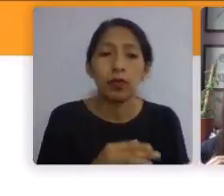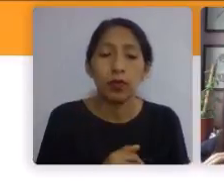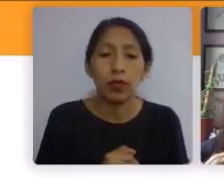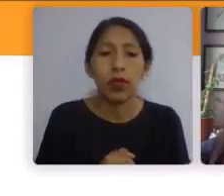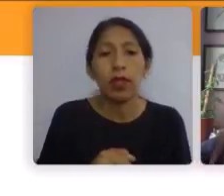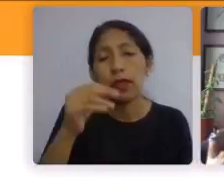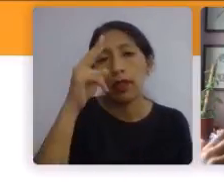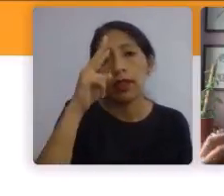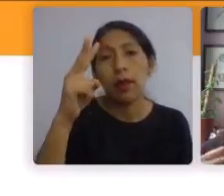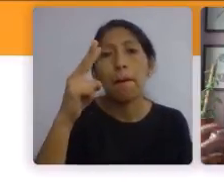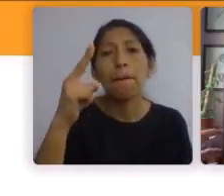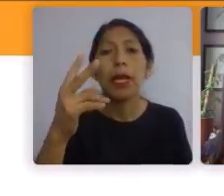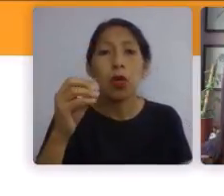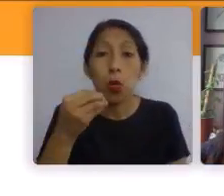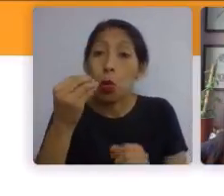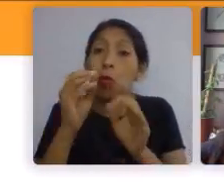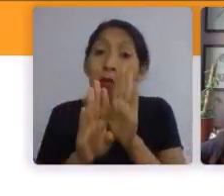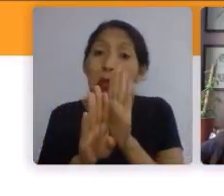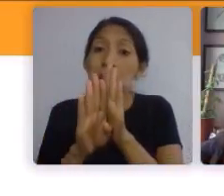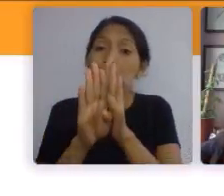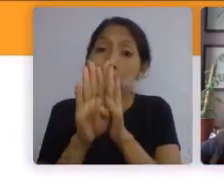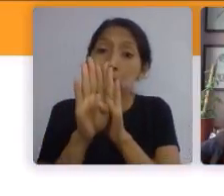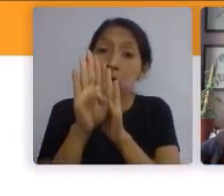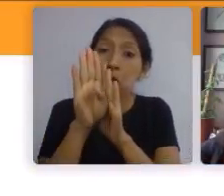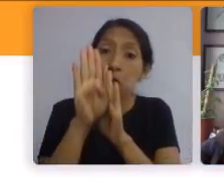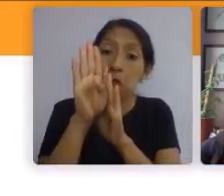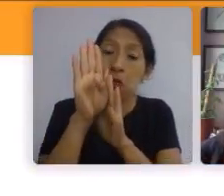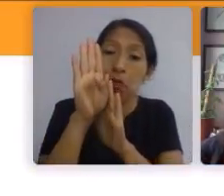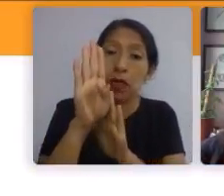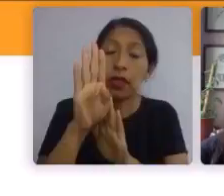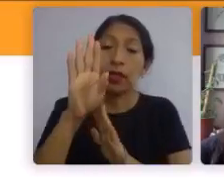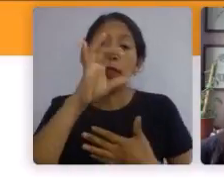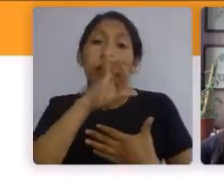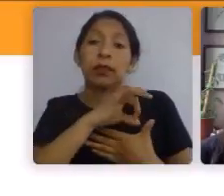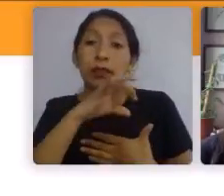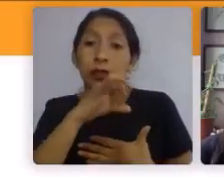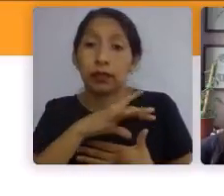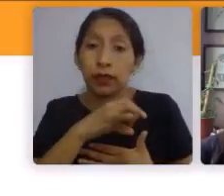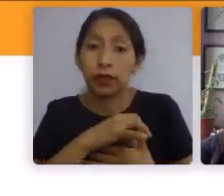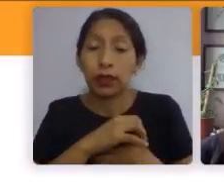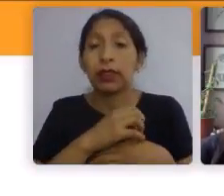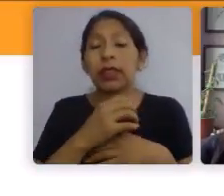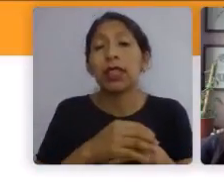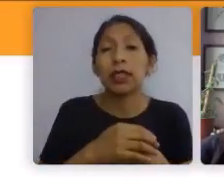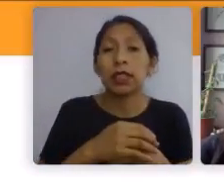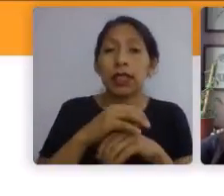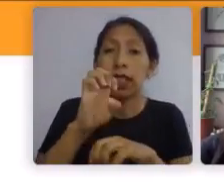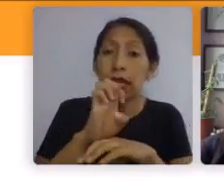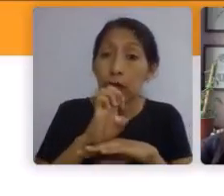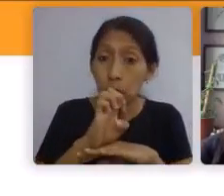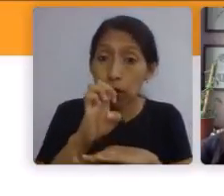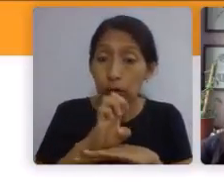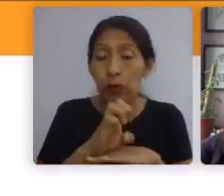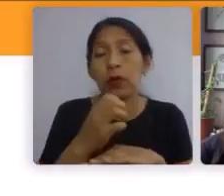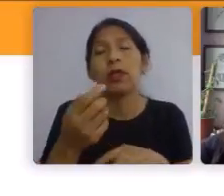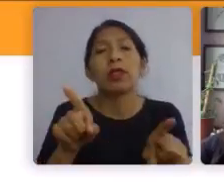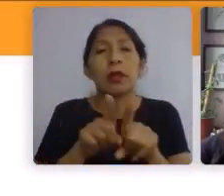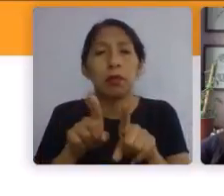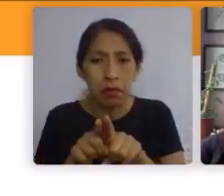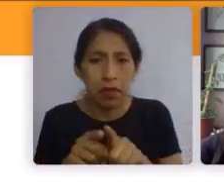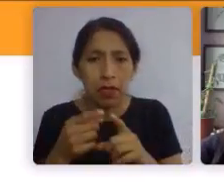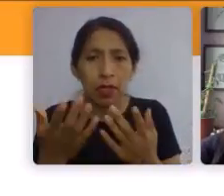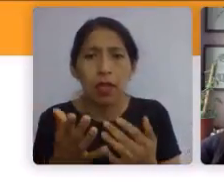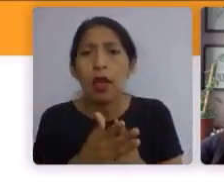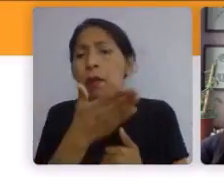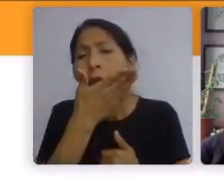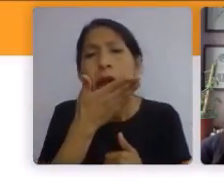Perú, ¿no? También vemos por ahí que en el caso de Chile y Ecuador hay una menor recuperación. Bueno, Ecuador está un poquito